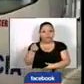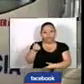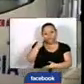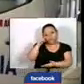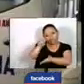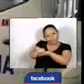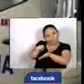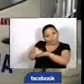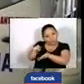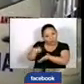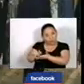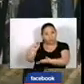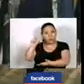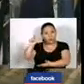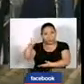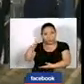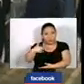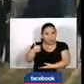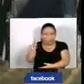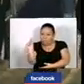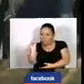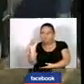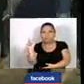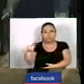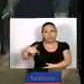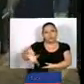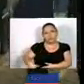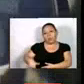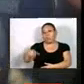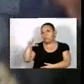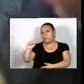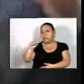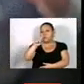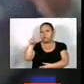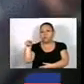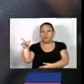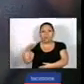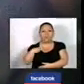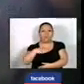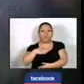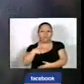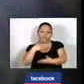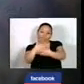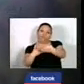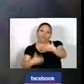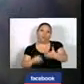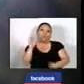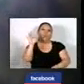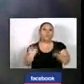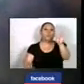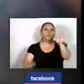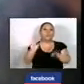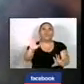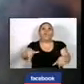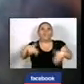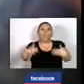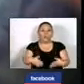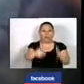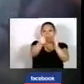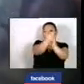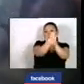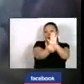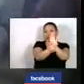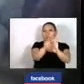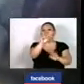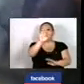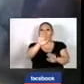determinarán si su tenencia es legal. El imputado tendrá que responder ante la justicia por violentar el artículo